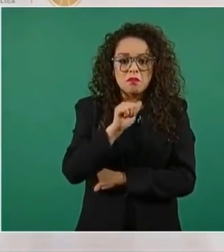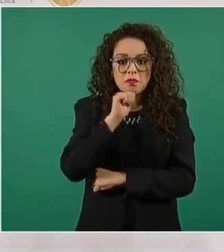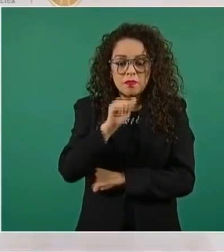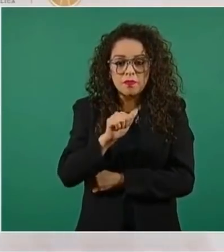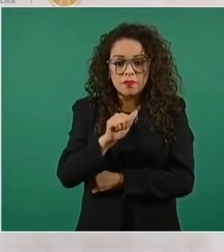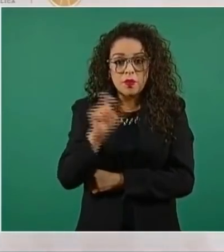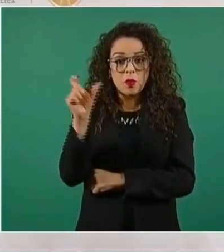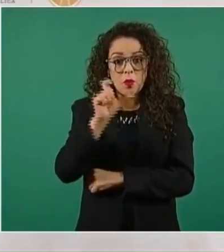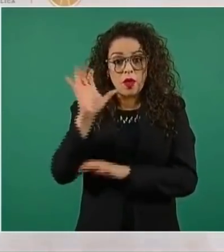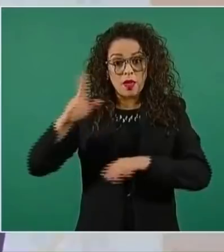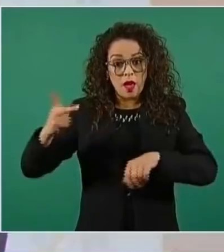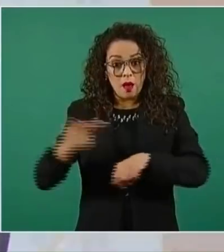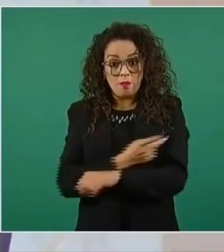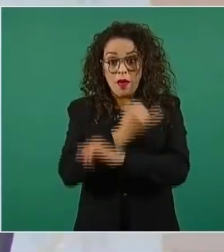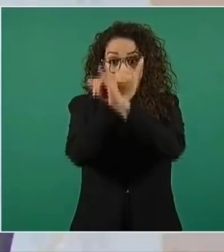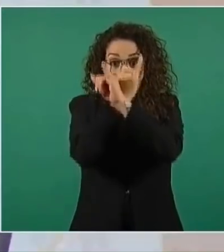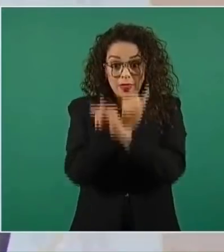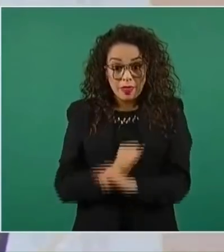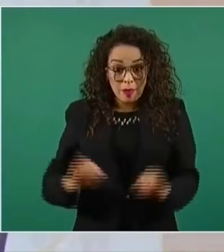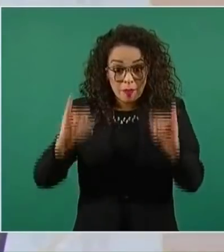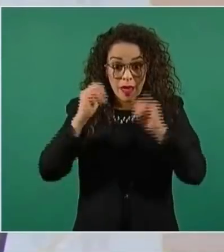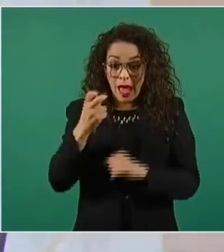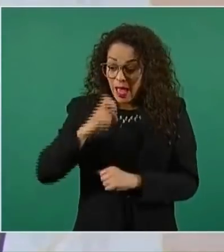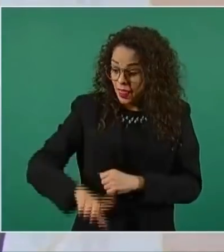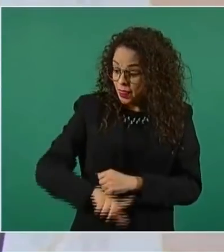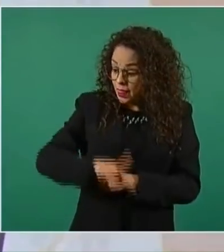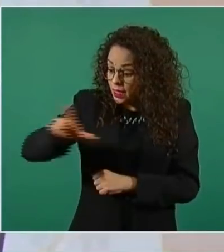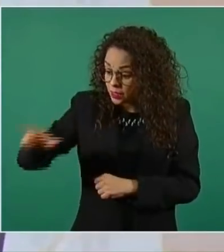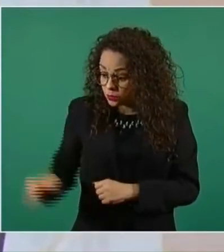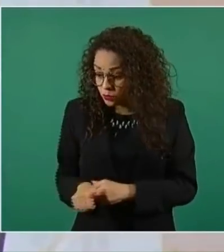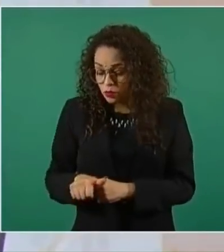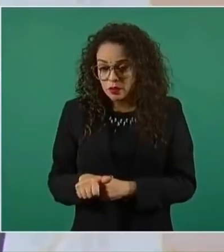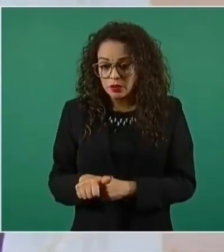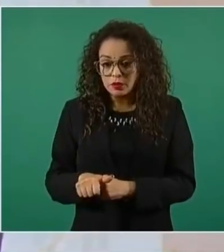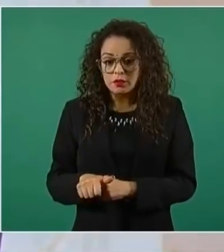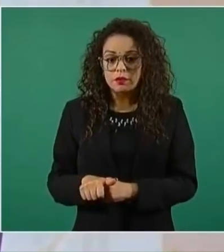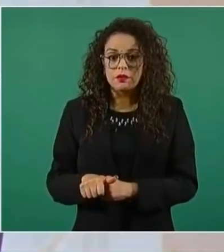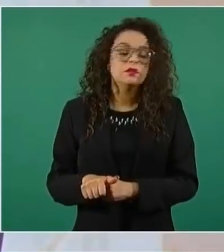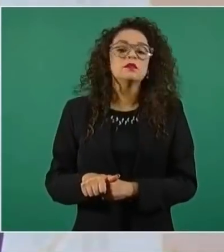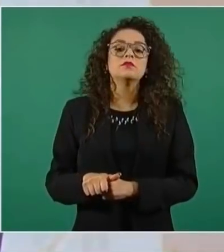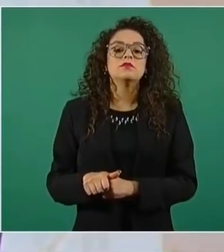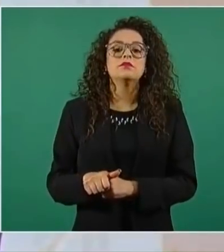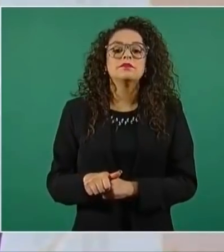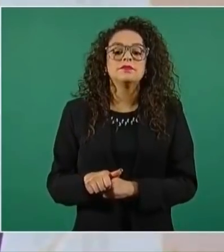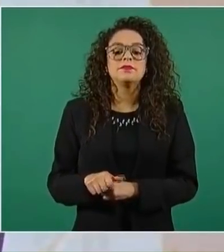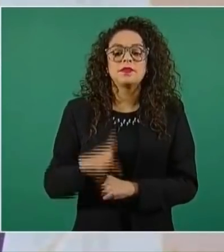de la independencia, a partir de